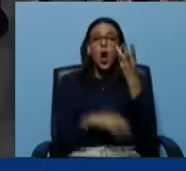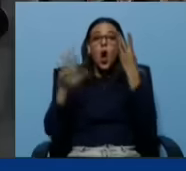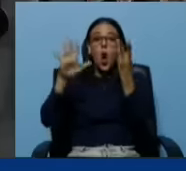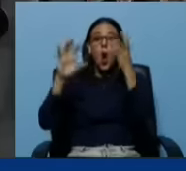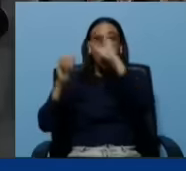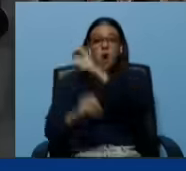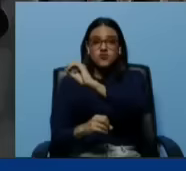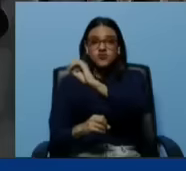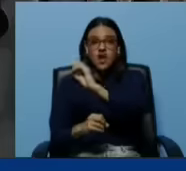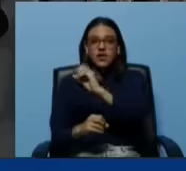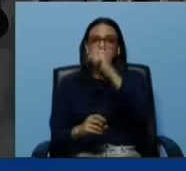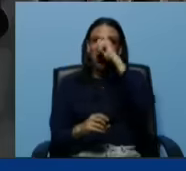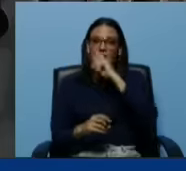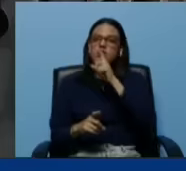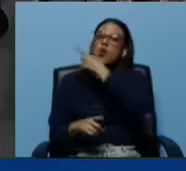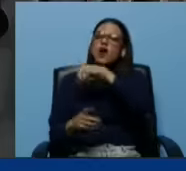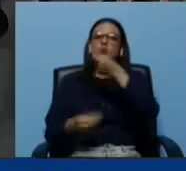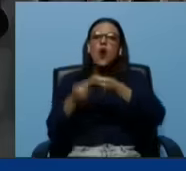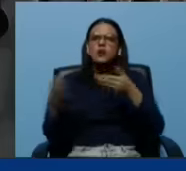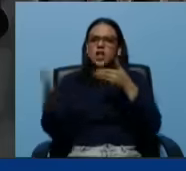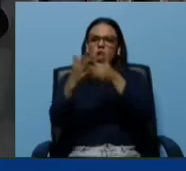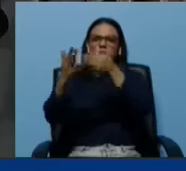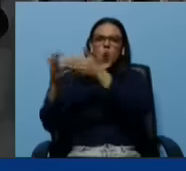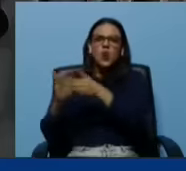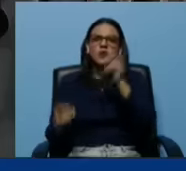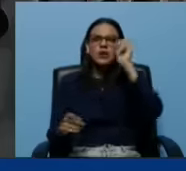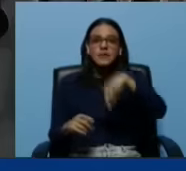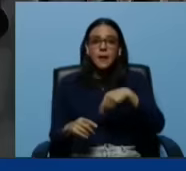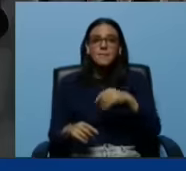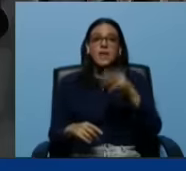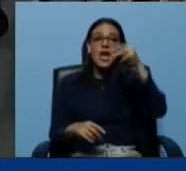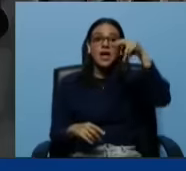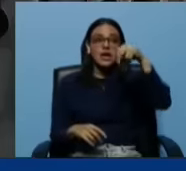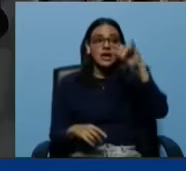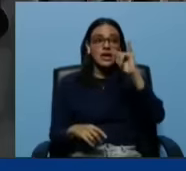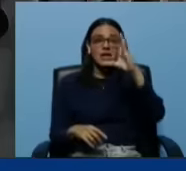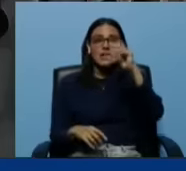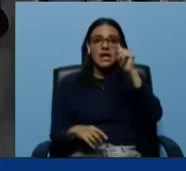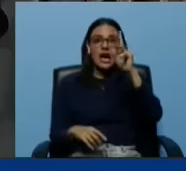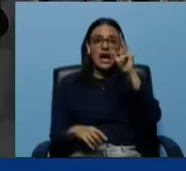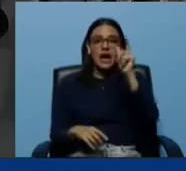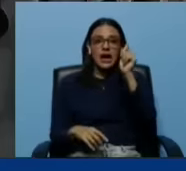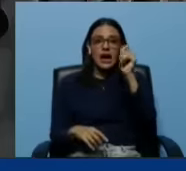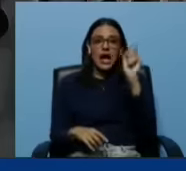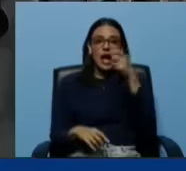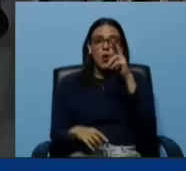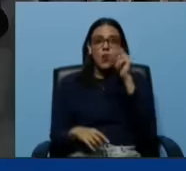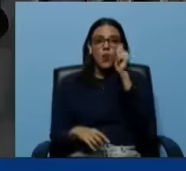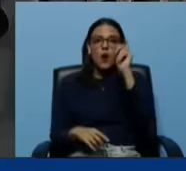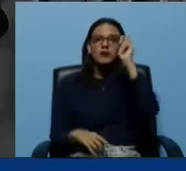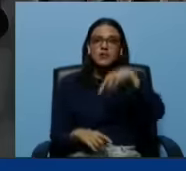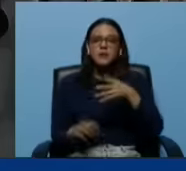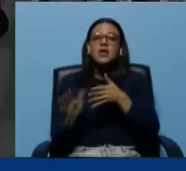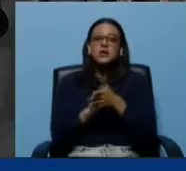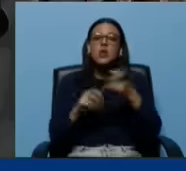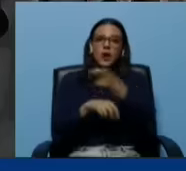80, fueron en contra de los sandinistas en Nicaragua y el gobierno electo